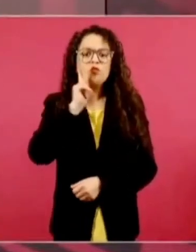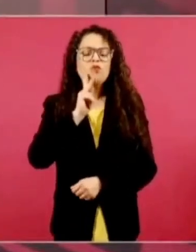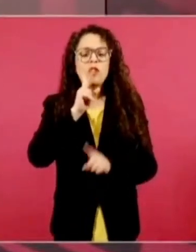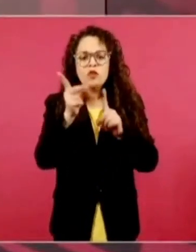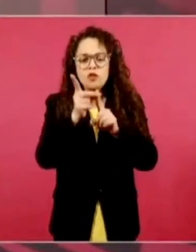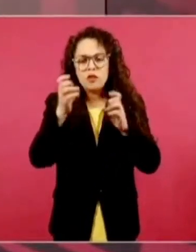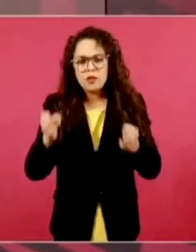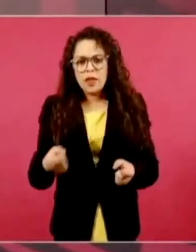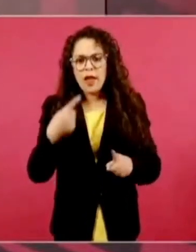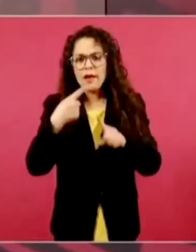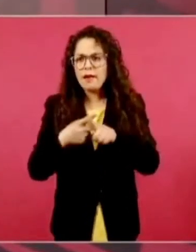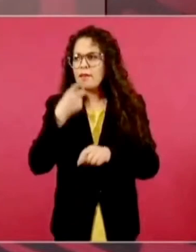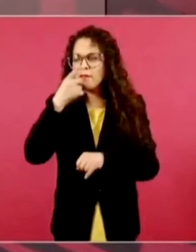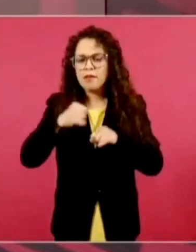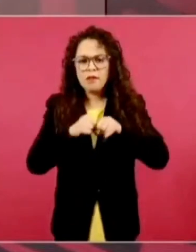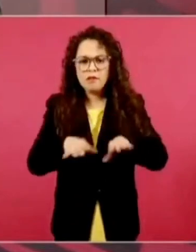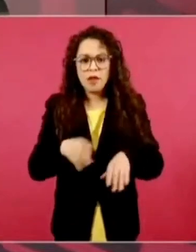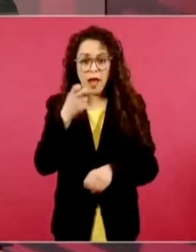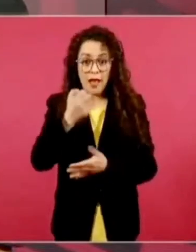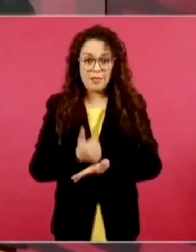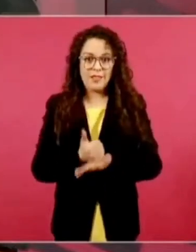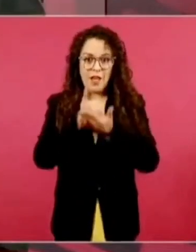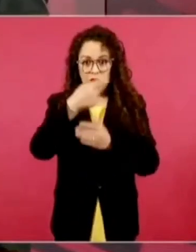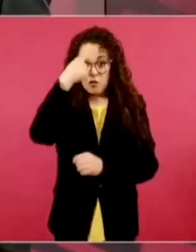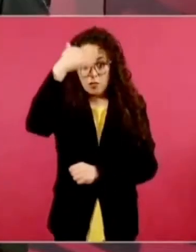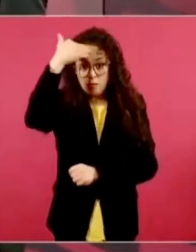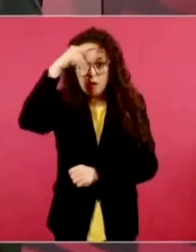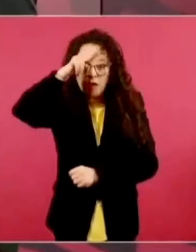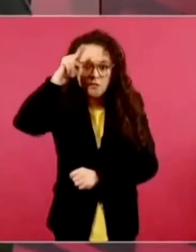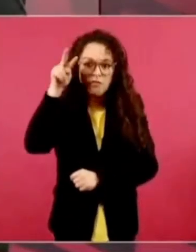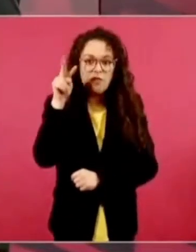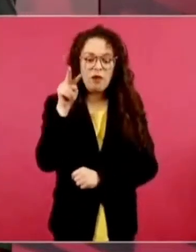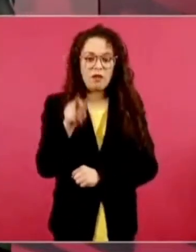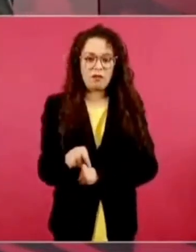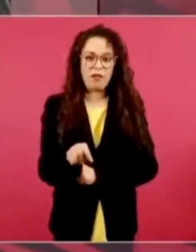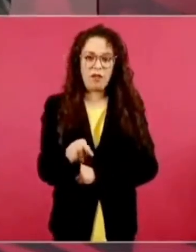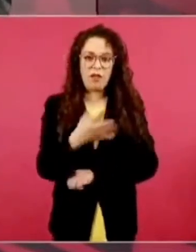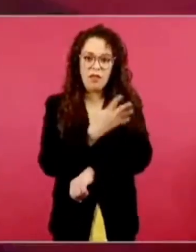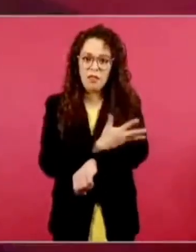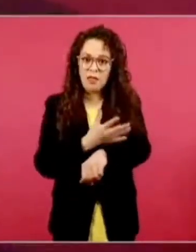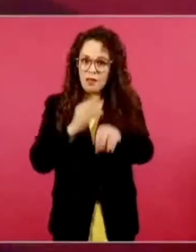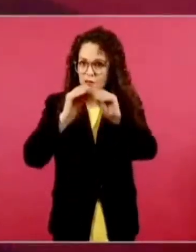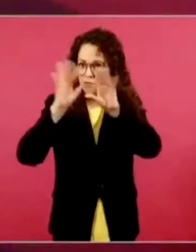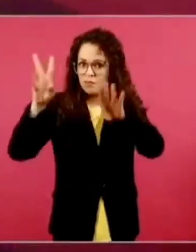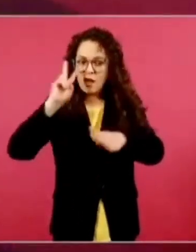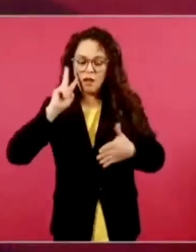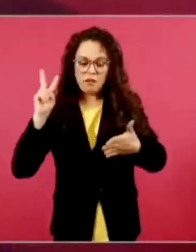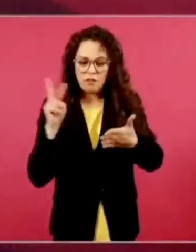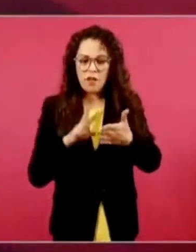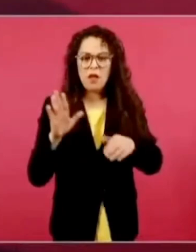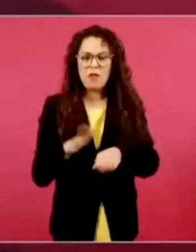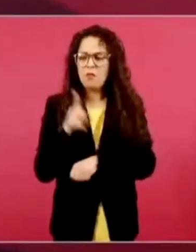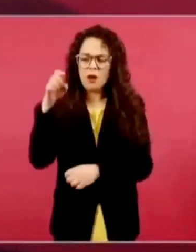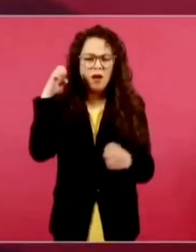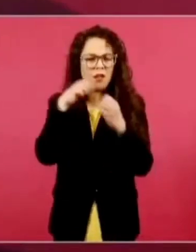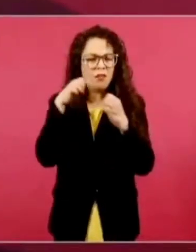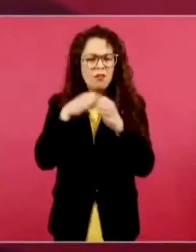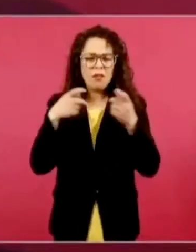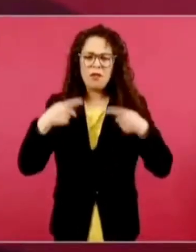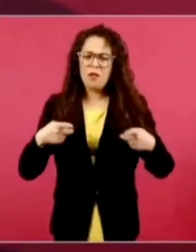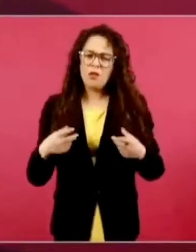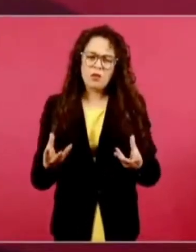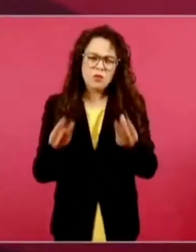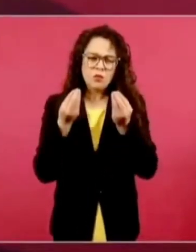que se transparente, porque tenían engañado a muchas personas. Salía una nota en el New York